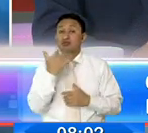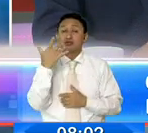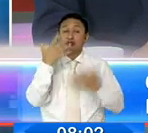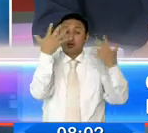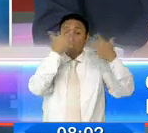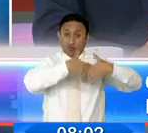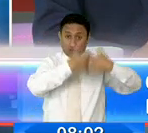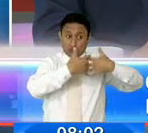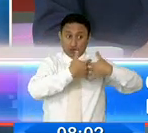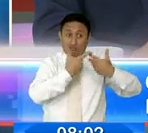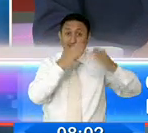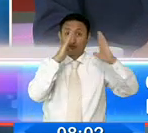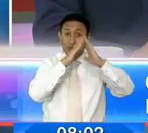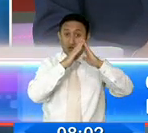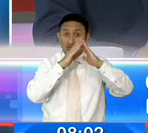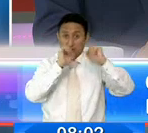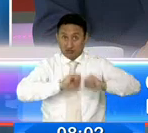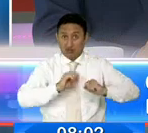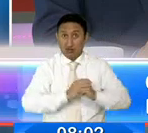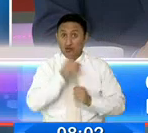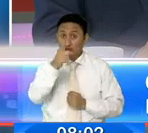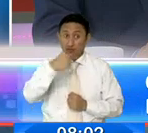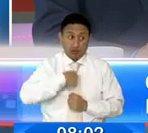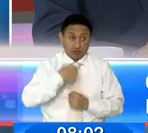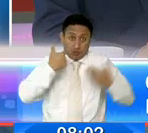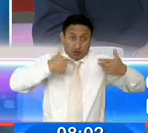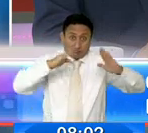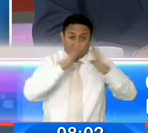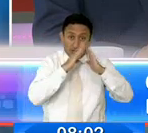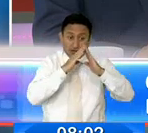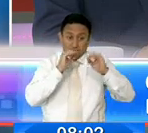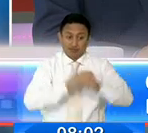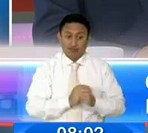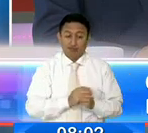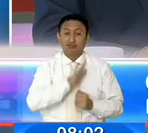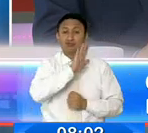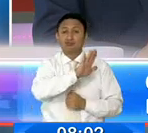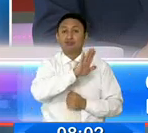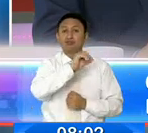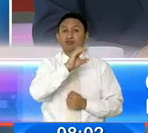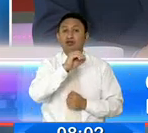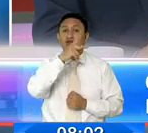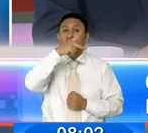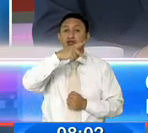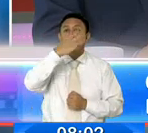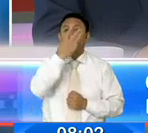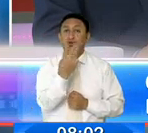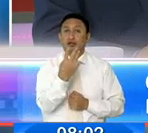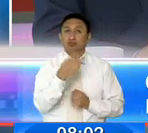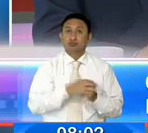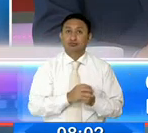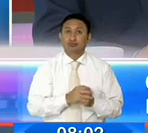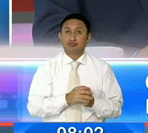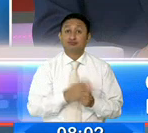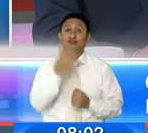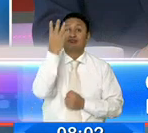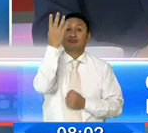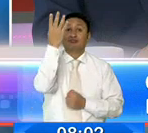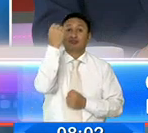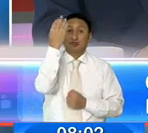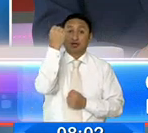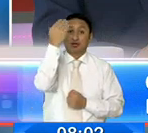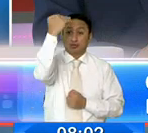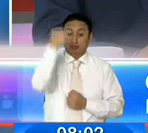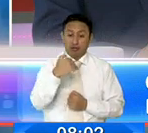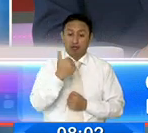empresarios y domicilios también, el suyo. Correcto. El mío, están sobre los 500 kilowatts y ya está, bajó de 14 a 10. 10.5